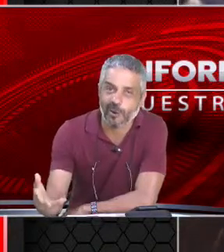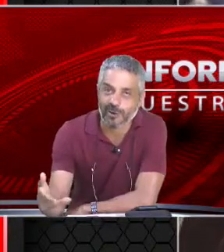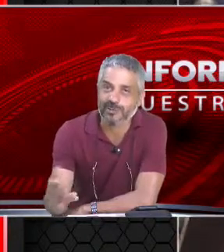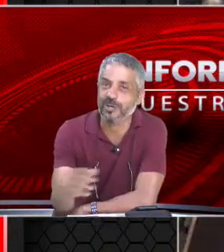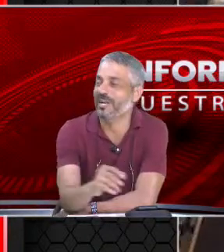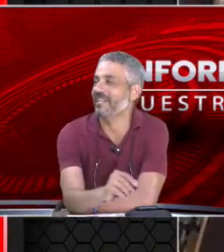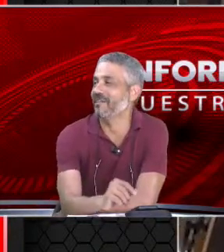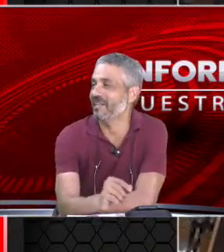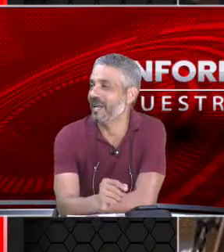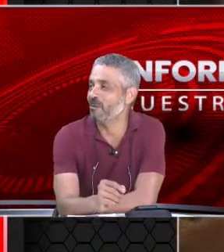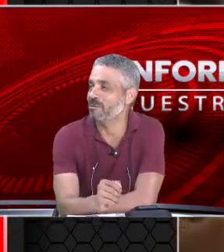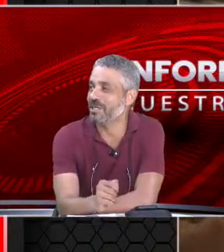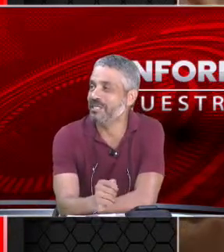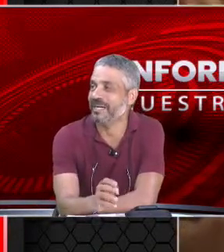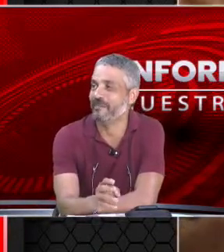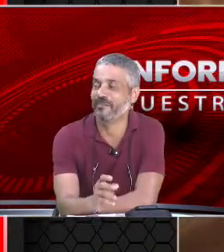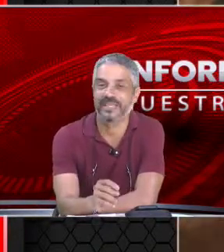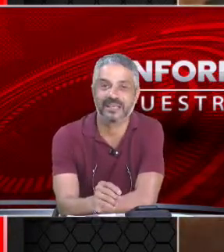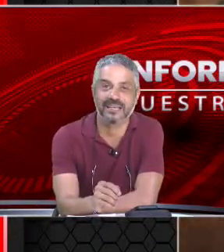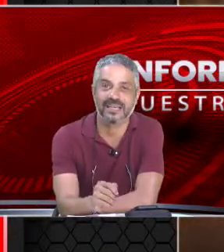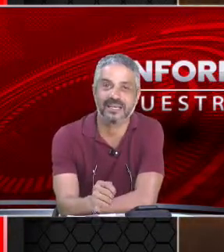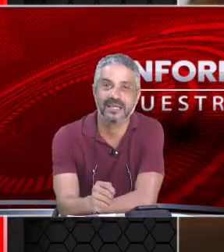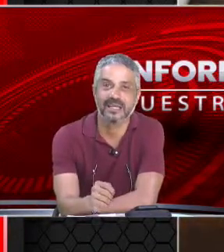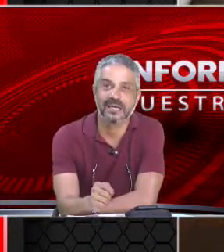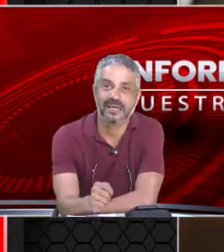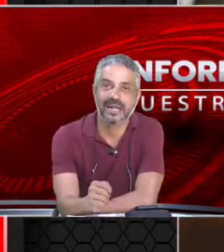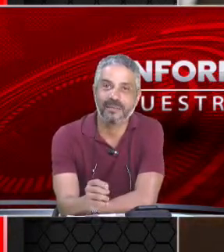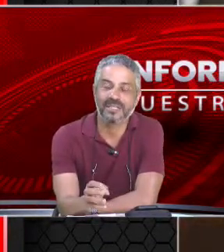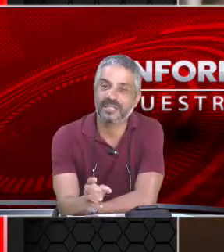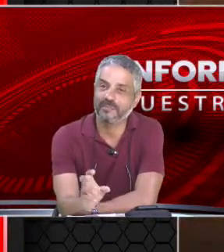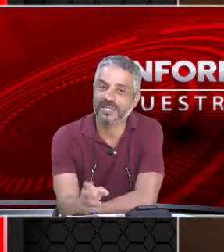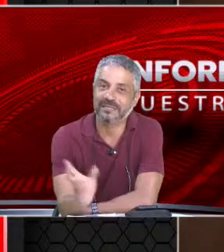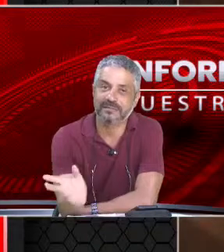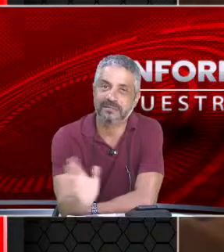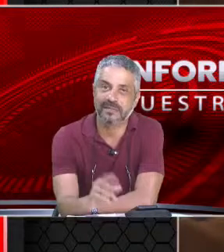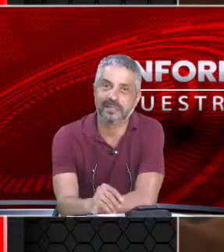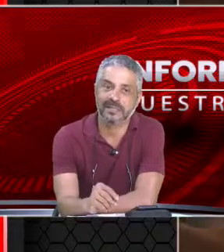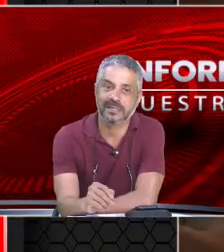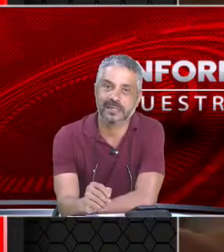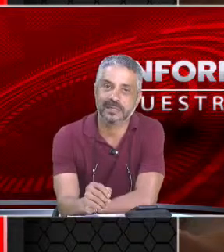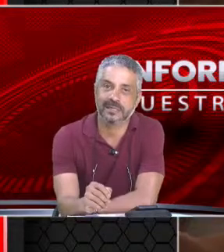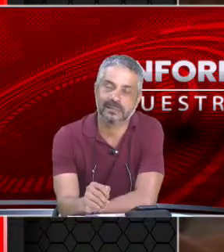de la corrupción a nivel de la justicia, que claramente, pues,